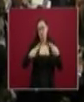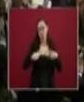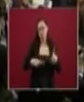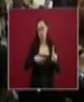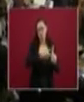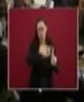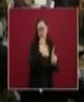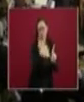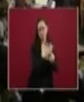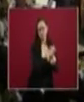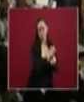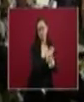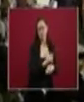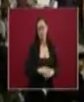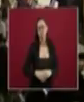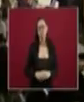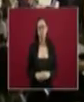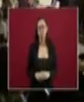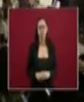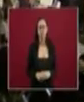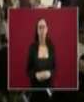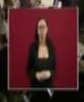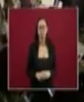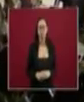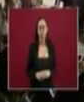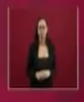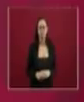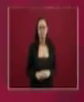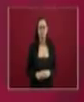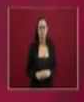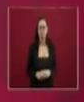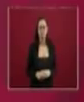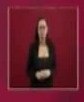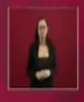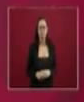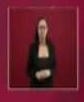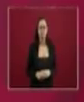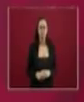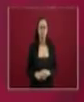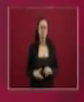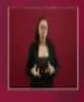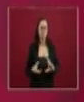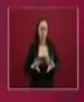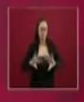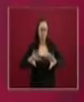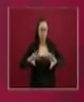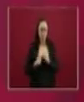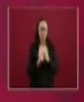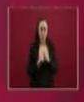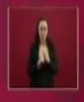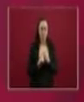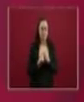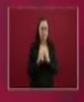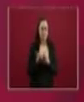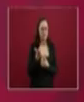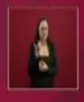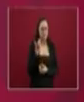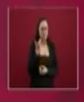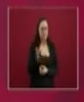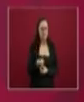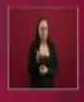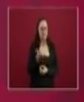educativa en nuestro país se llevó a cabo hace muchos años este proceso creo que no terminó